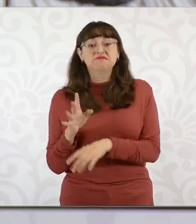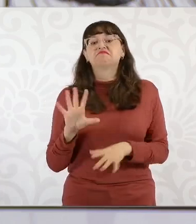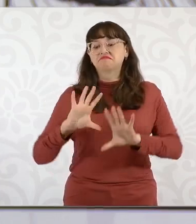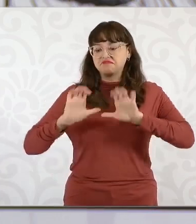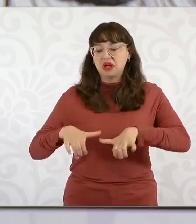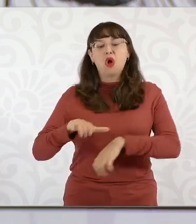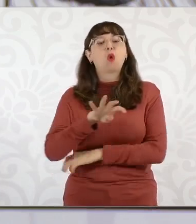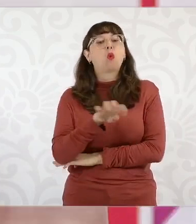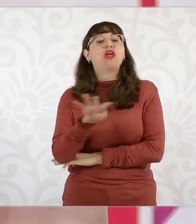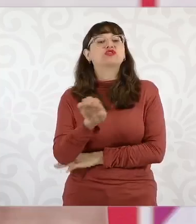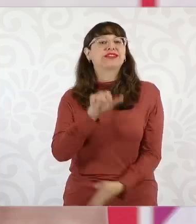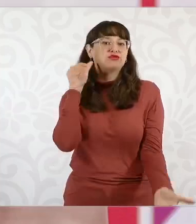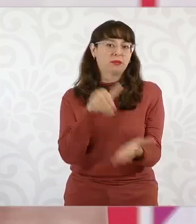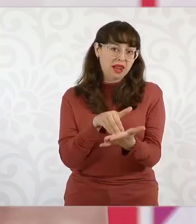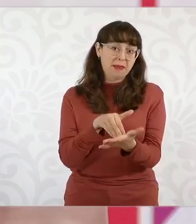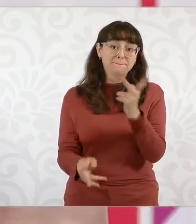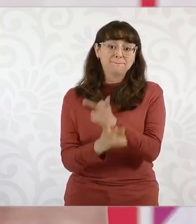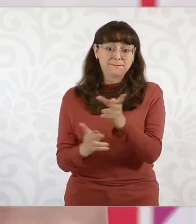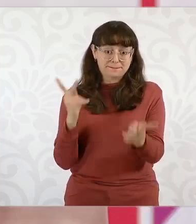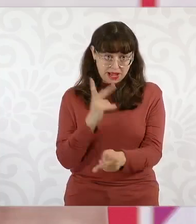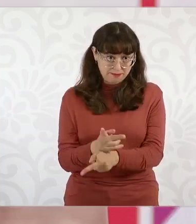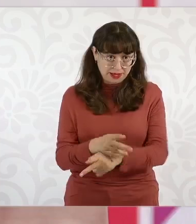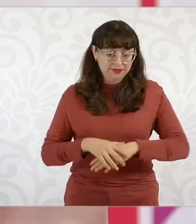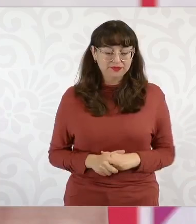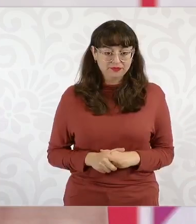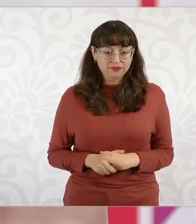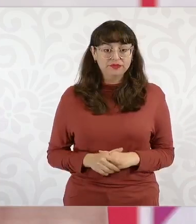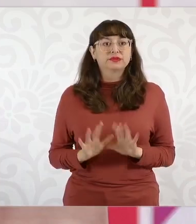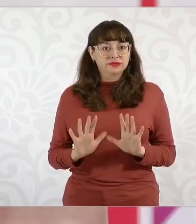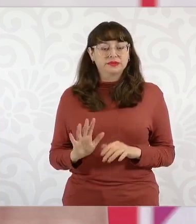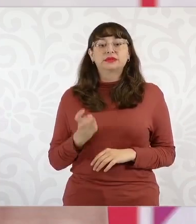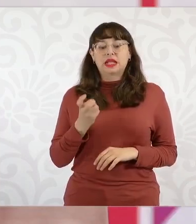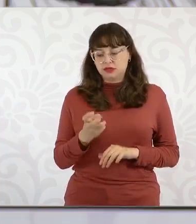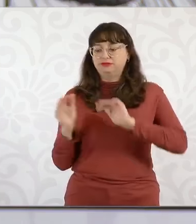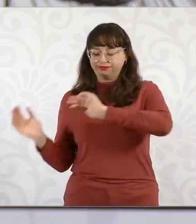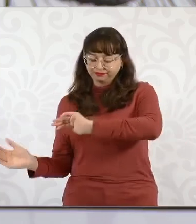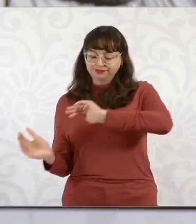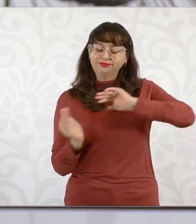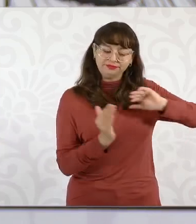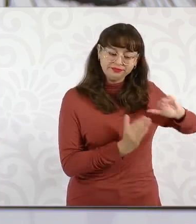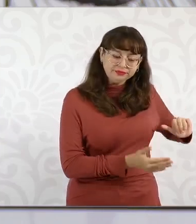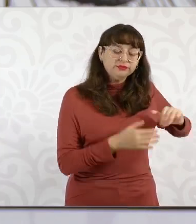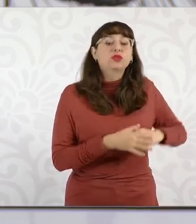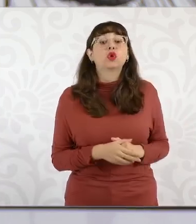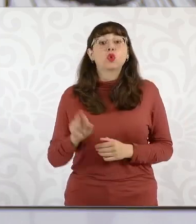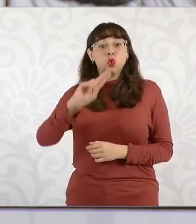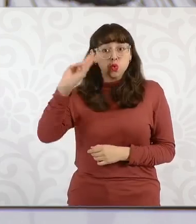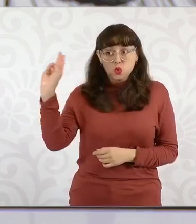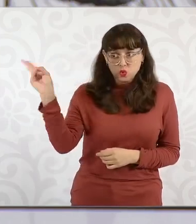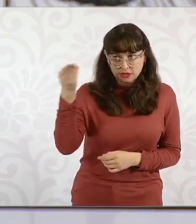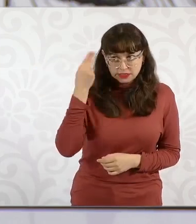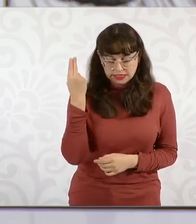lugares en preparatoria. Bueno, ahora para educación superior, lo que